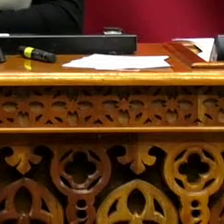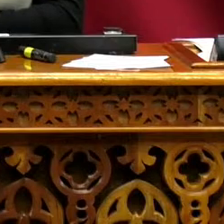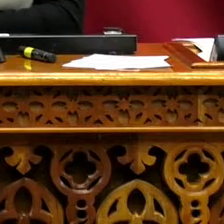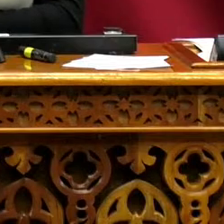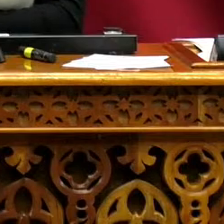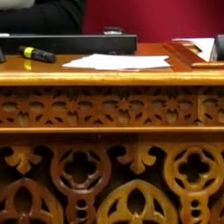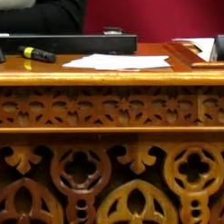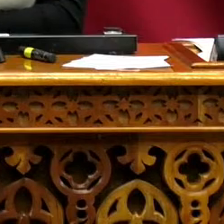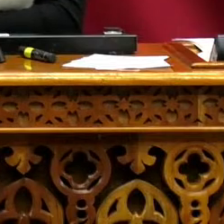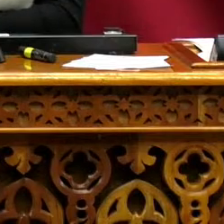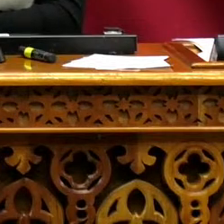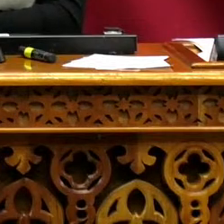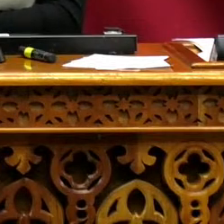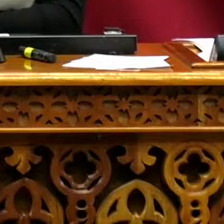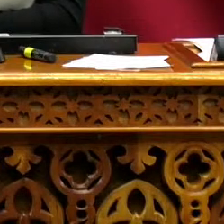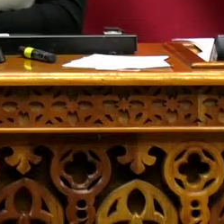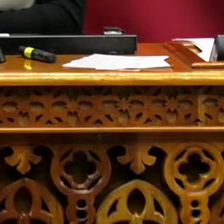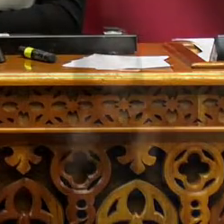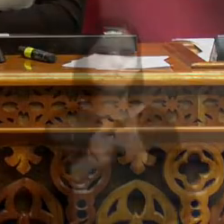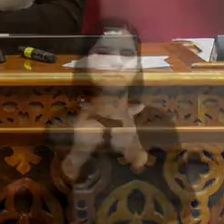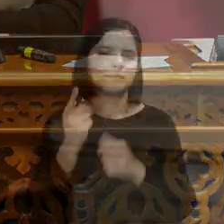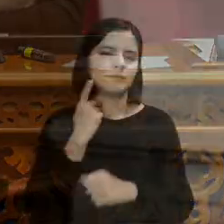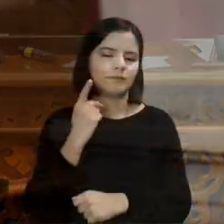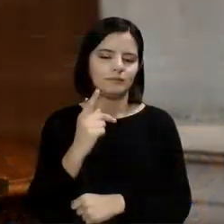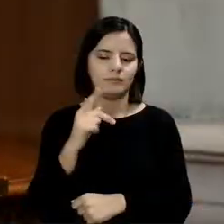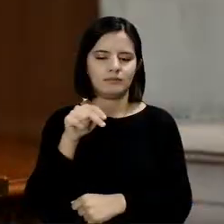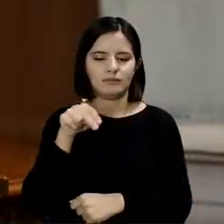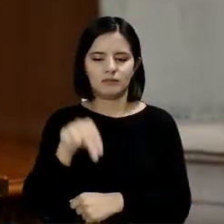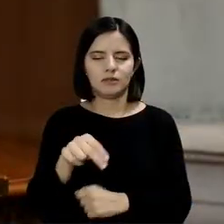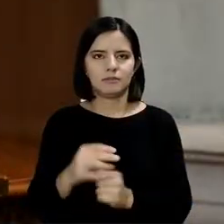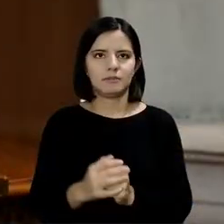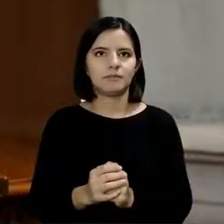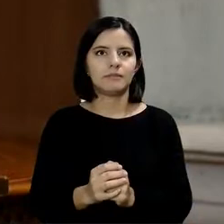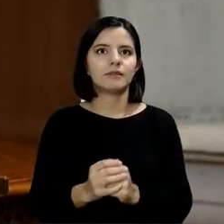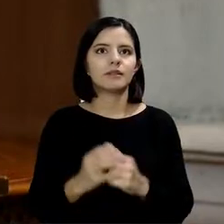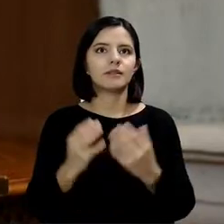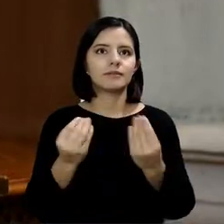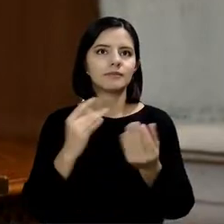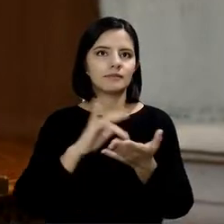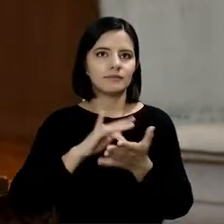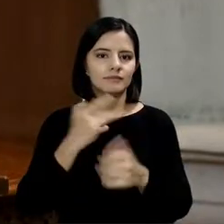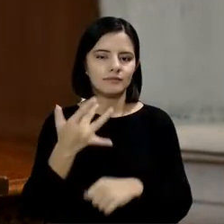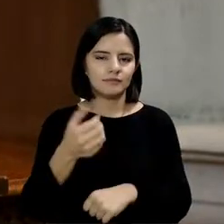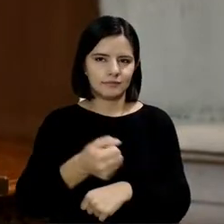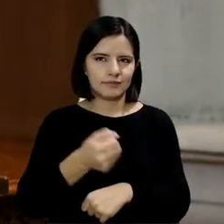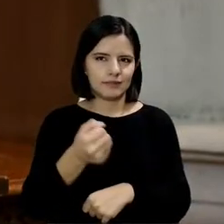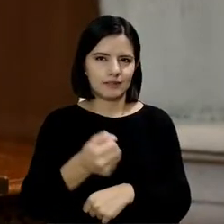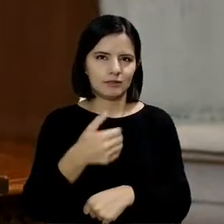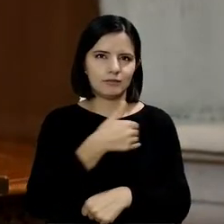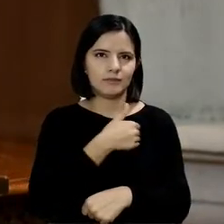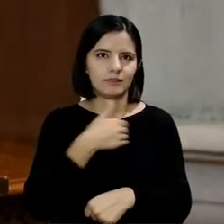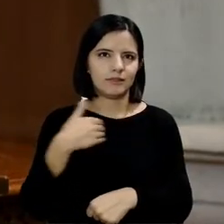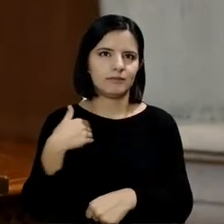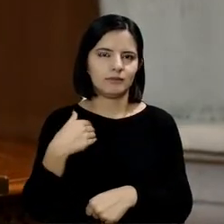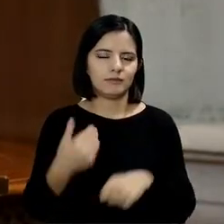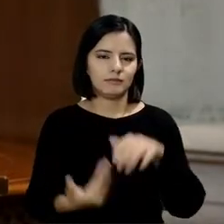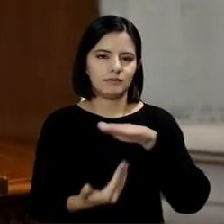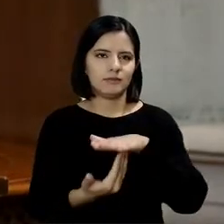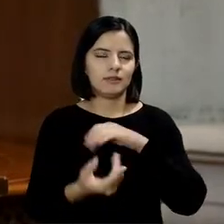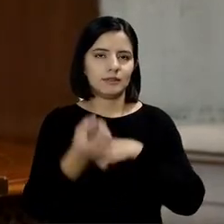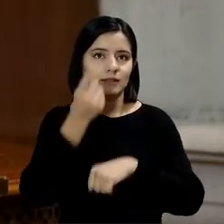Parlamentario del Partido Acción Nacional. Adelante, diputada. Muchas gracias. Saludo a las integrantes de la mesa directiva.